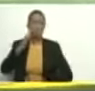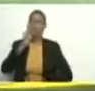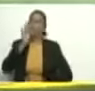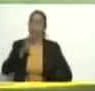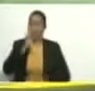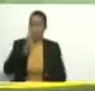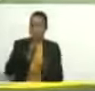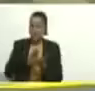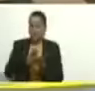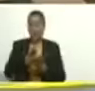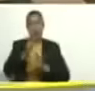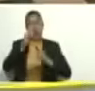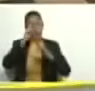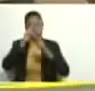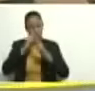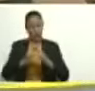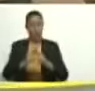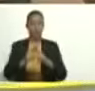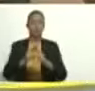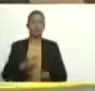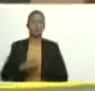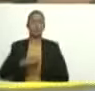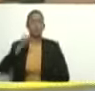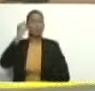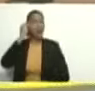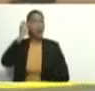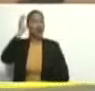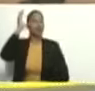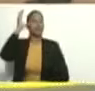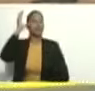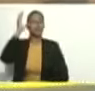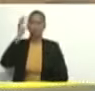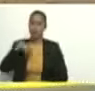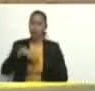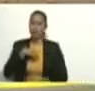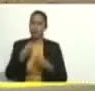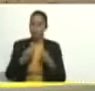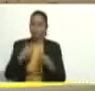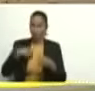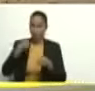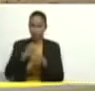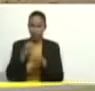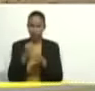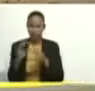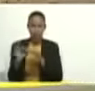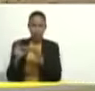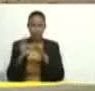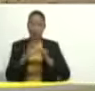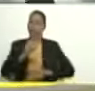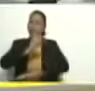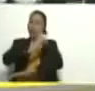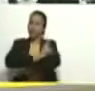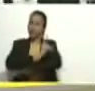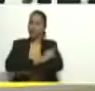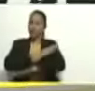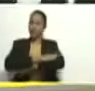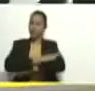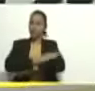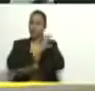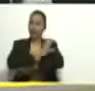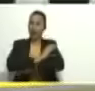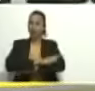en el honor, en la capacidad de sacrificio por los demás, en el trabajo, en la disciplina. Cadetes por siempre.